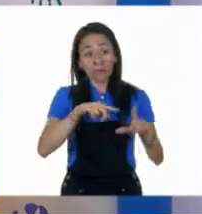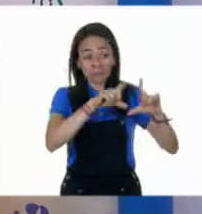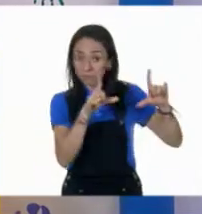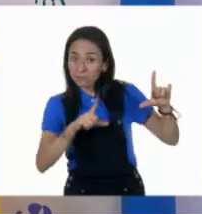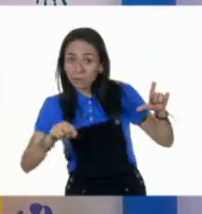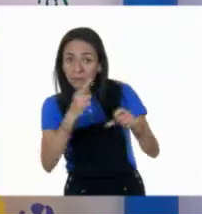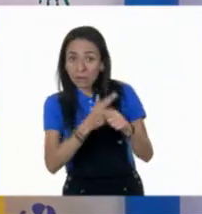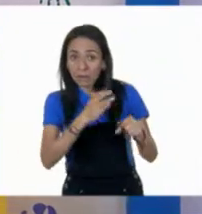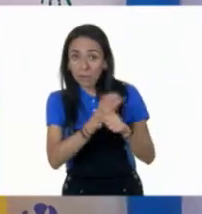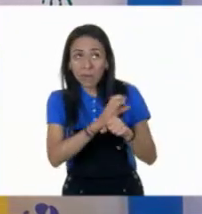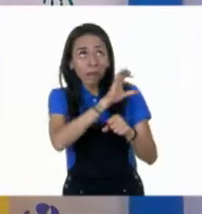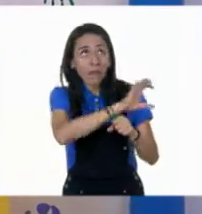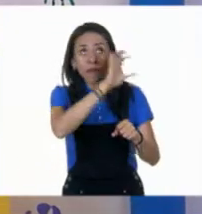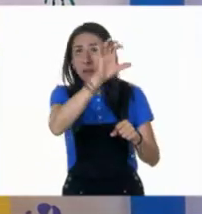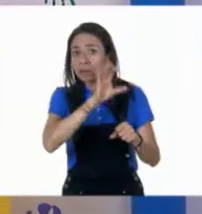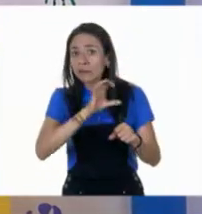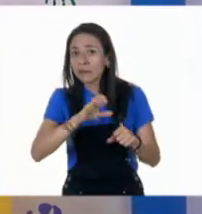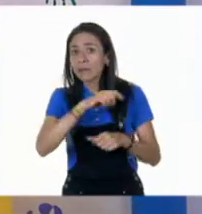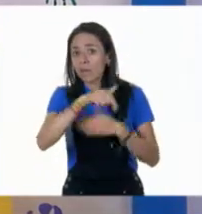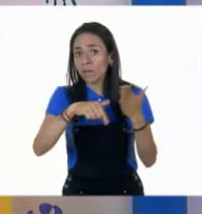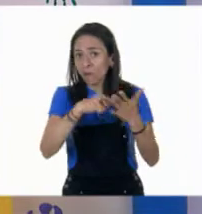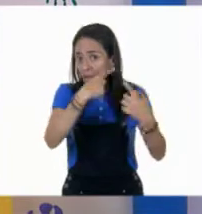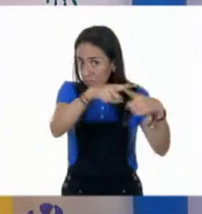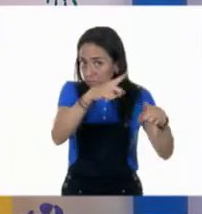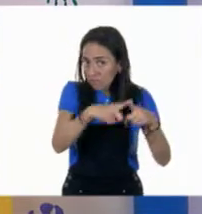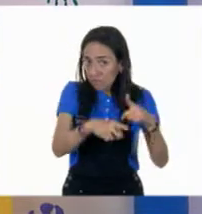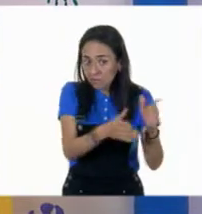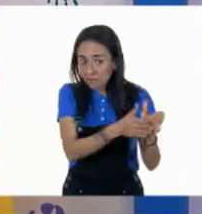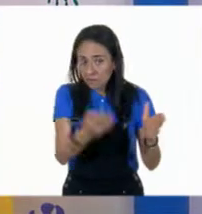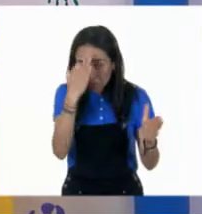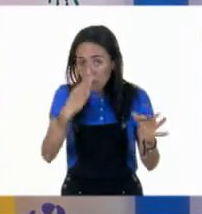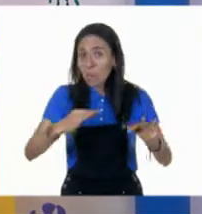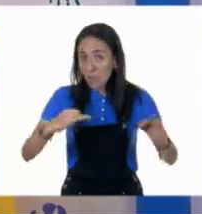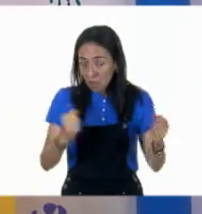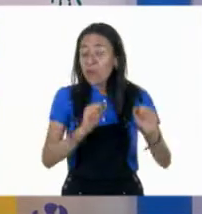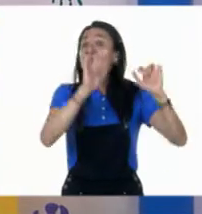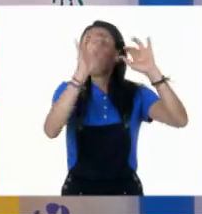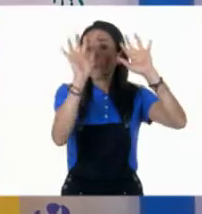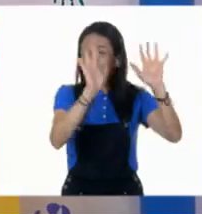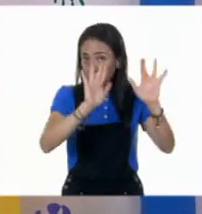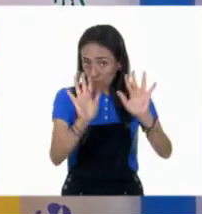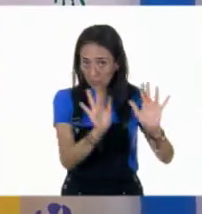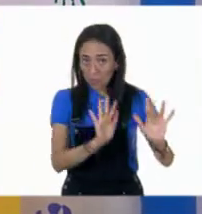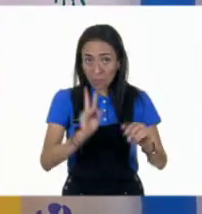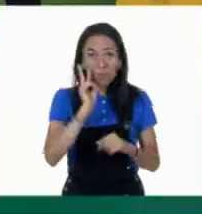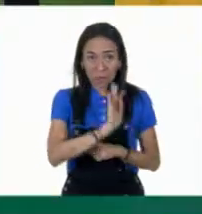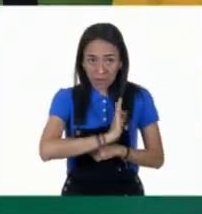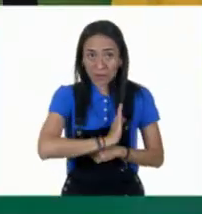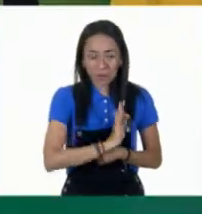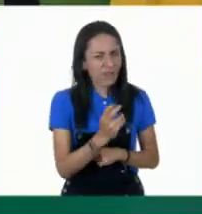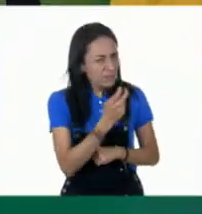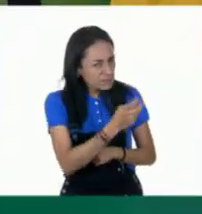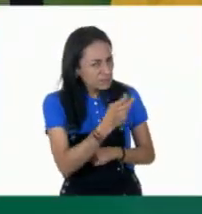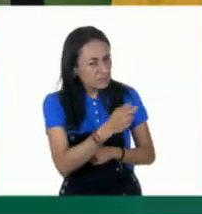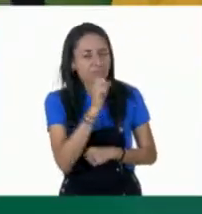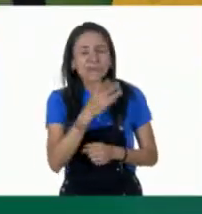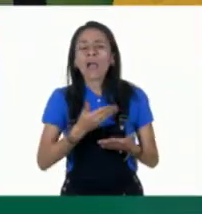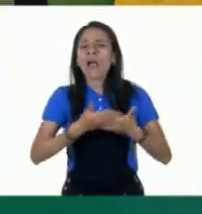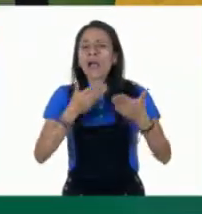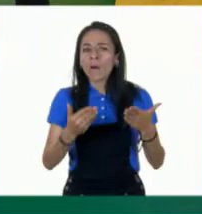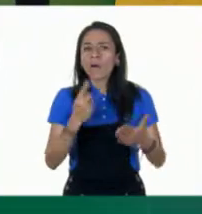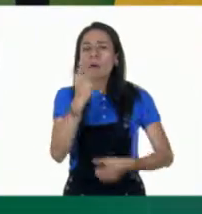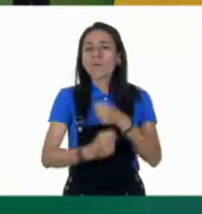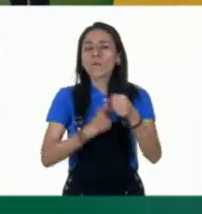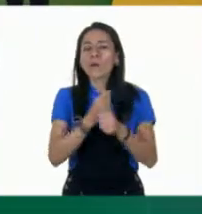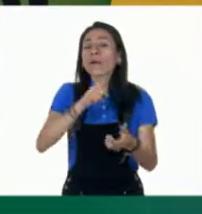Mexicana logra caer nieve del frío que hace en esa temporada. Exactamente, sí. Ahora, vamos a hablar un poquito acerca de las estaciones del